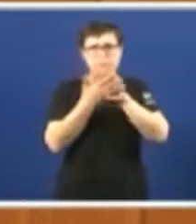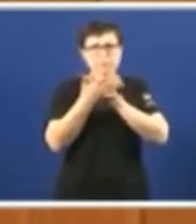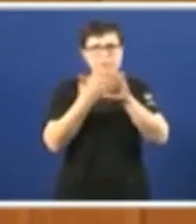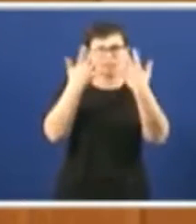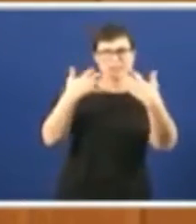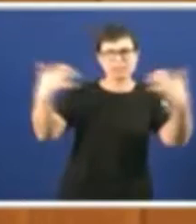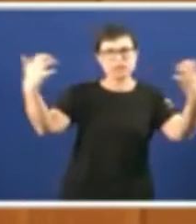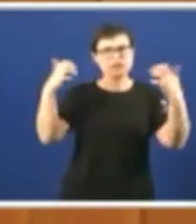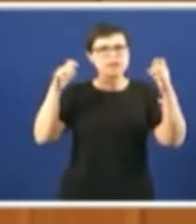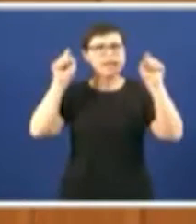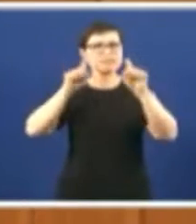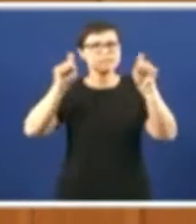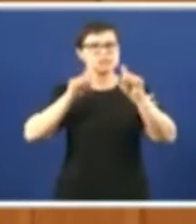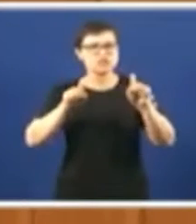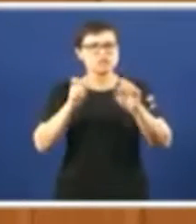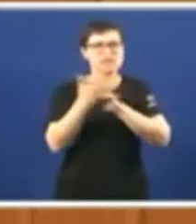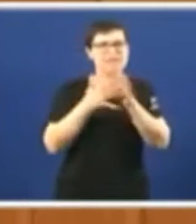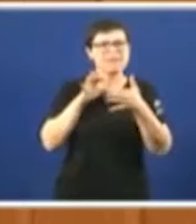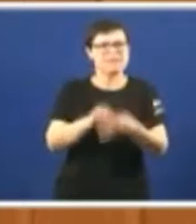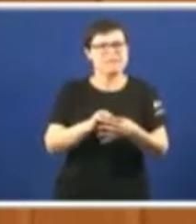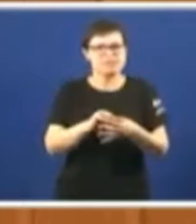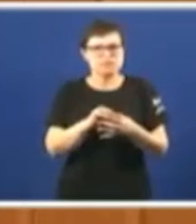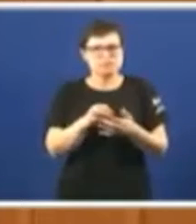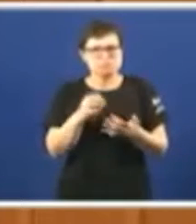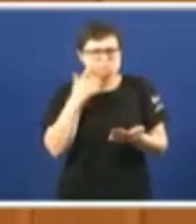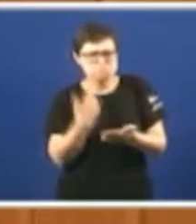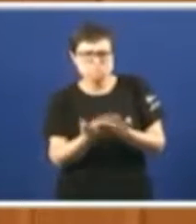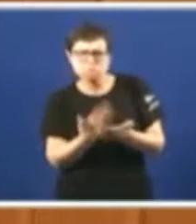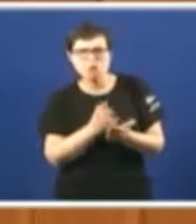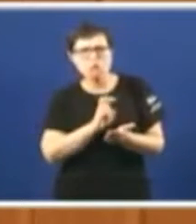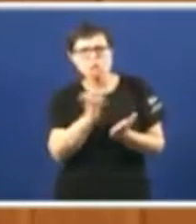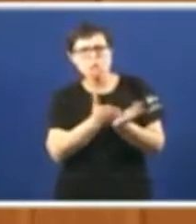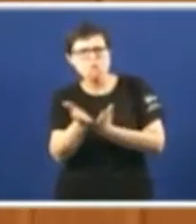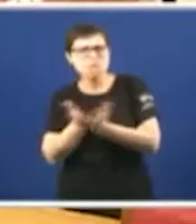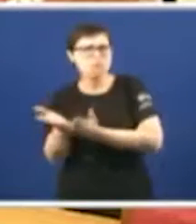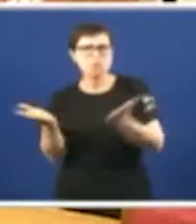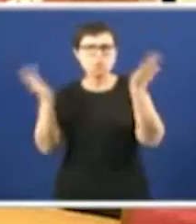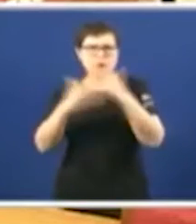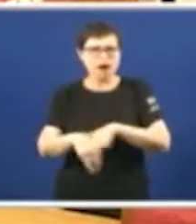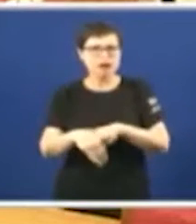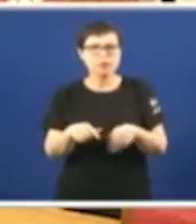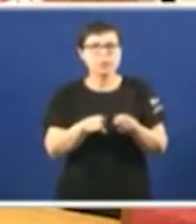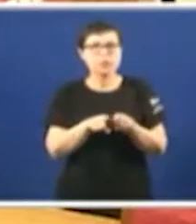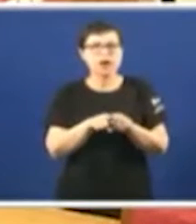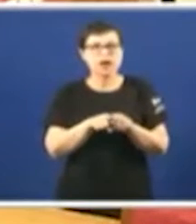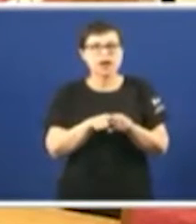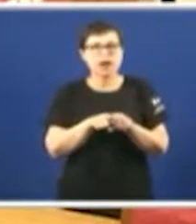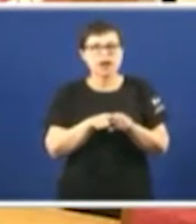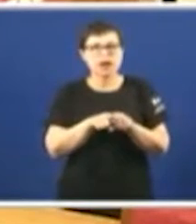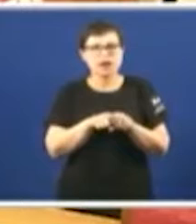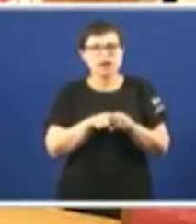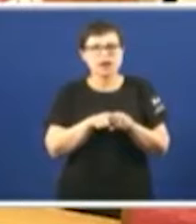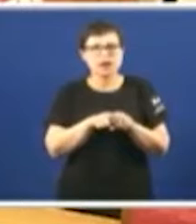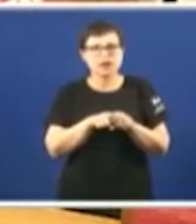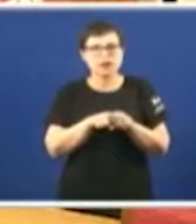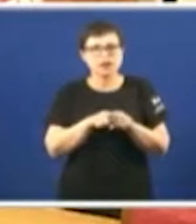se anula toda a lógica científica en virtude da cal se pretenden avalar outros discursos, ignorando sistemáticamente as conclusións de todos e cada un